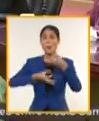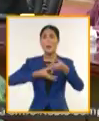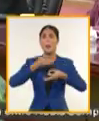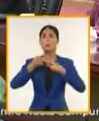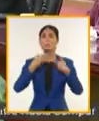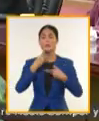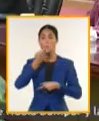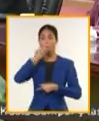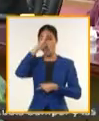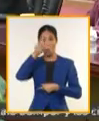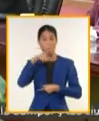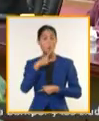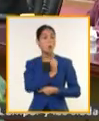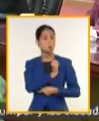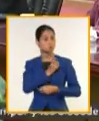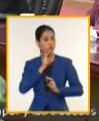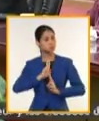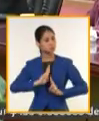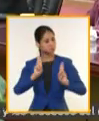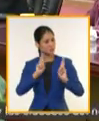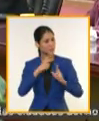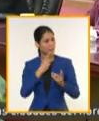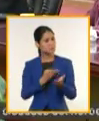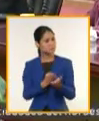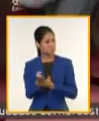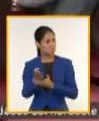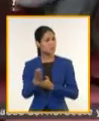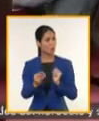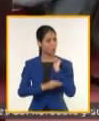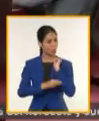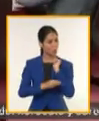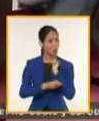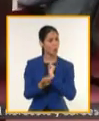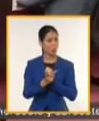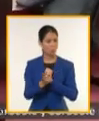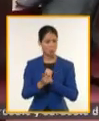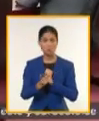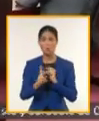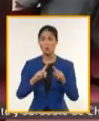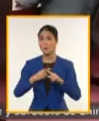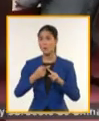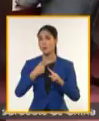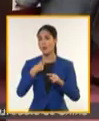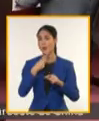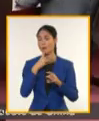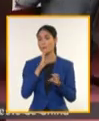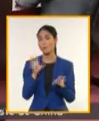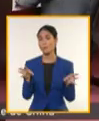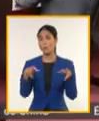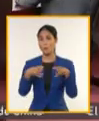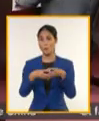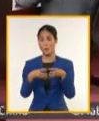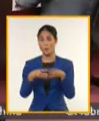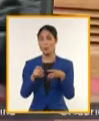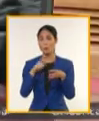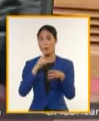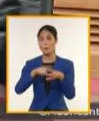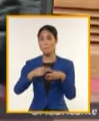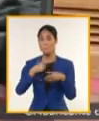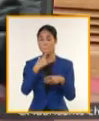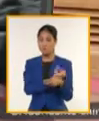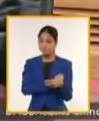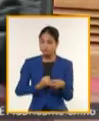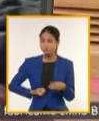la cooperación integral y la cooperación bilateral de alta calidad en el marco de la Franja de la Ruta, y está dispuesta a proporcionar